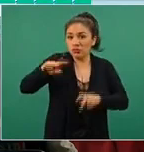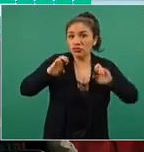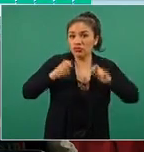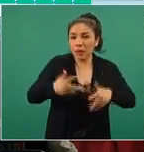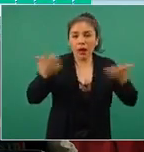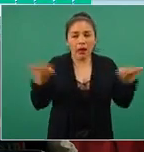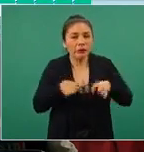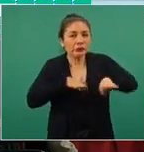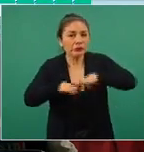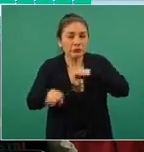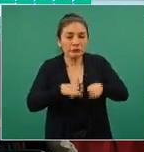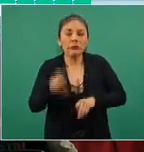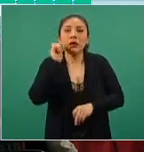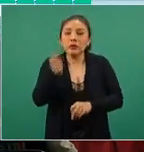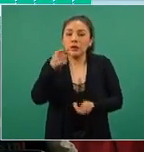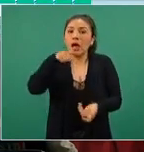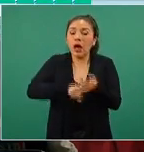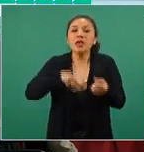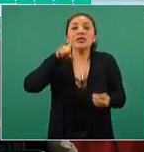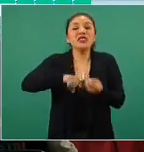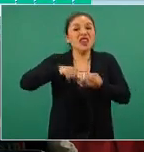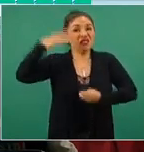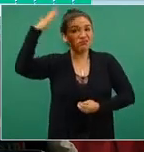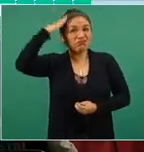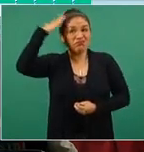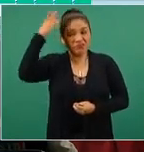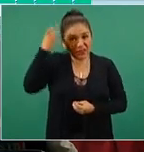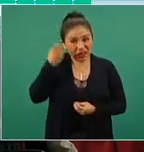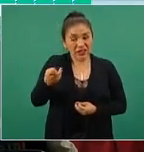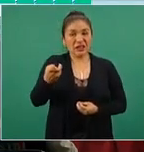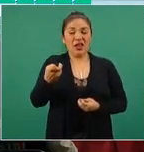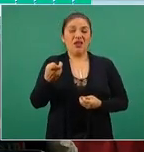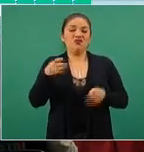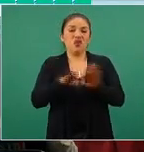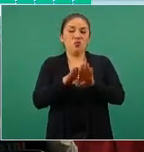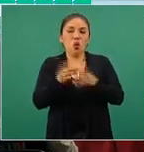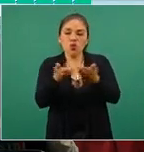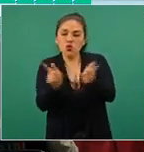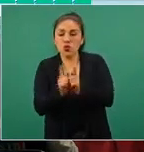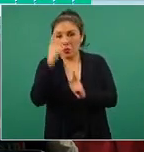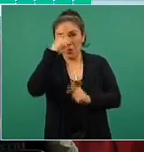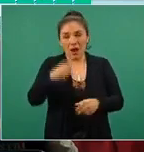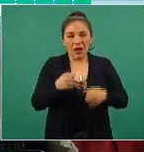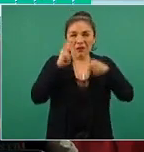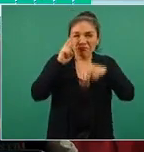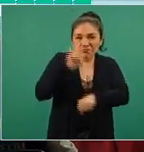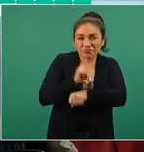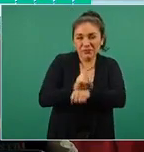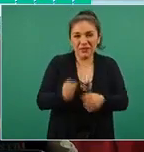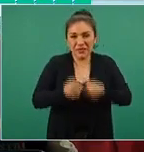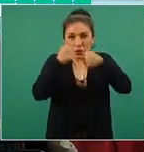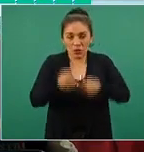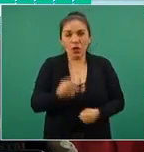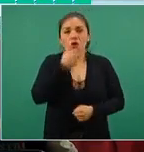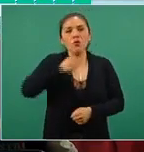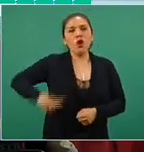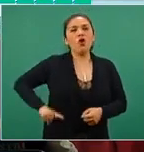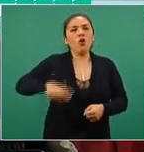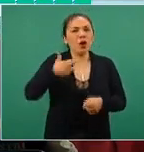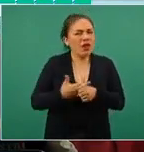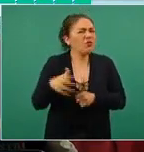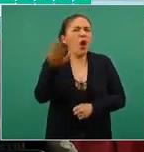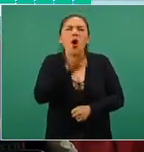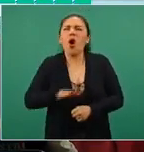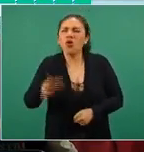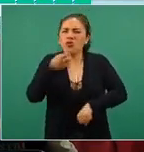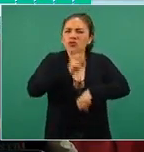sido producto de quien encabeza este Comité de Seguridad en Salud, el señor gobernador, que